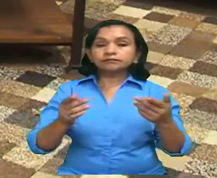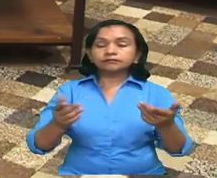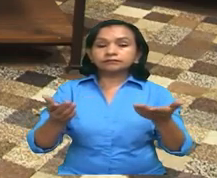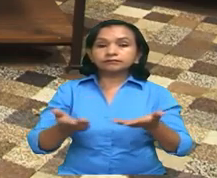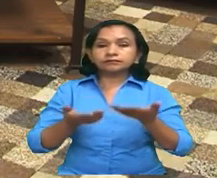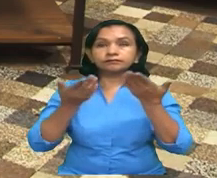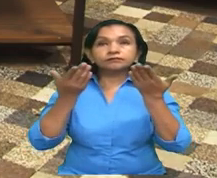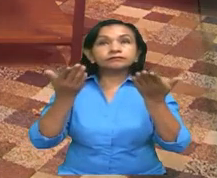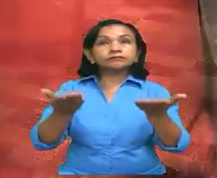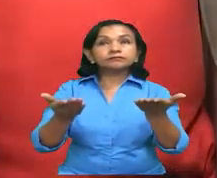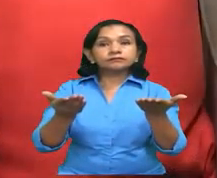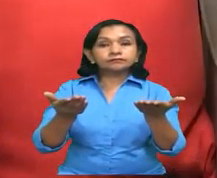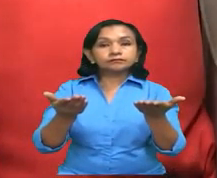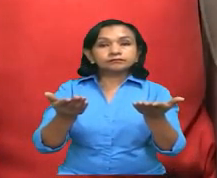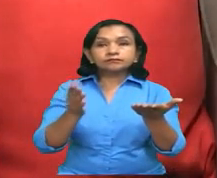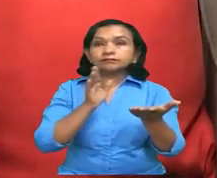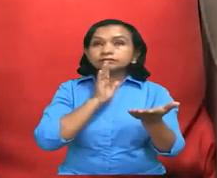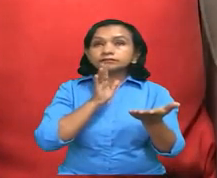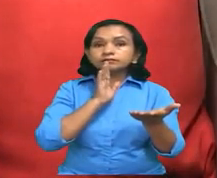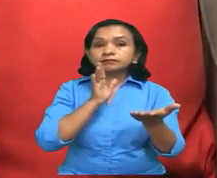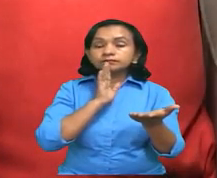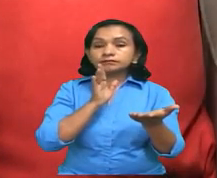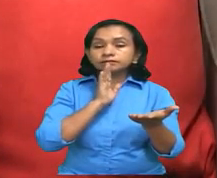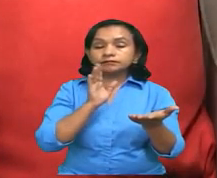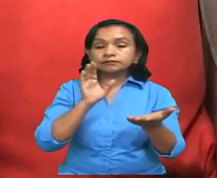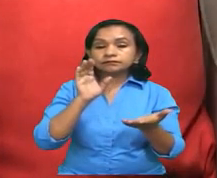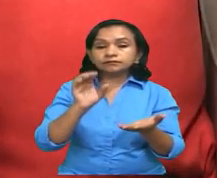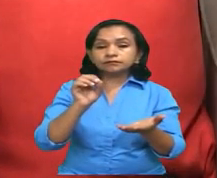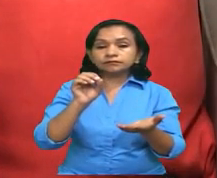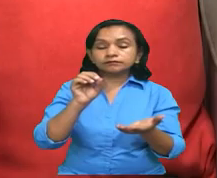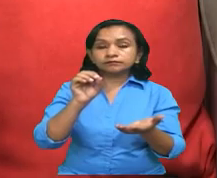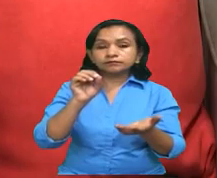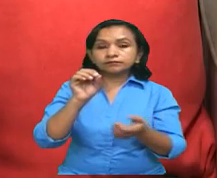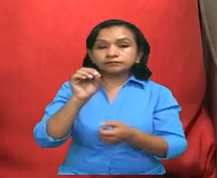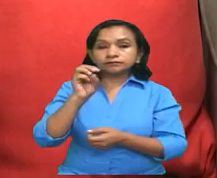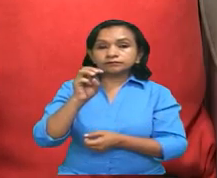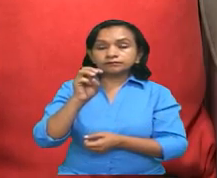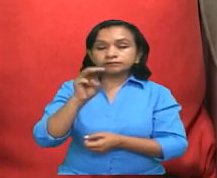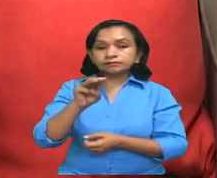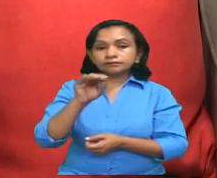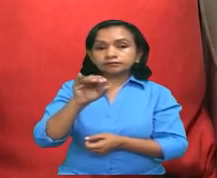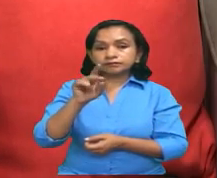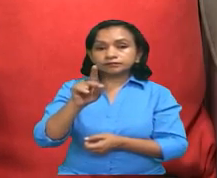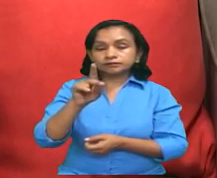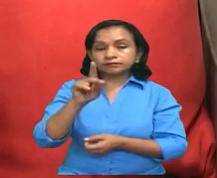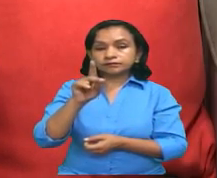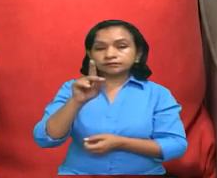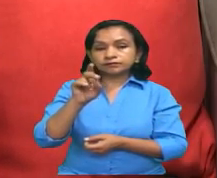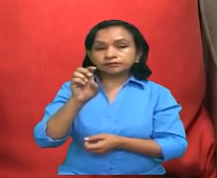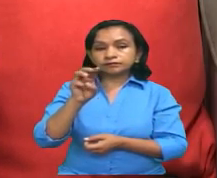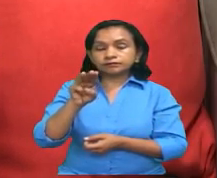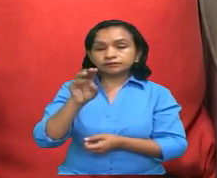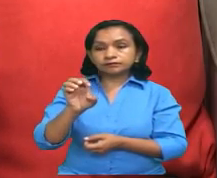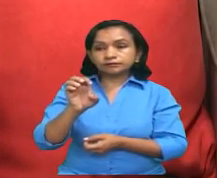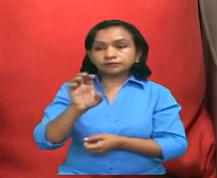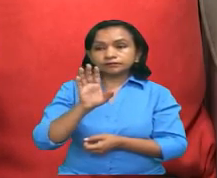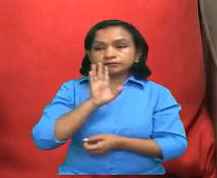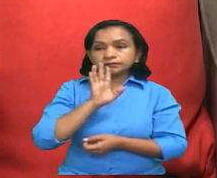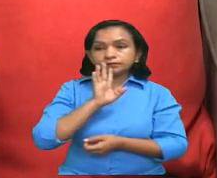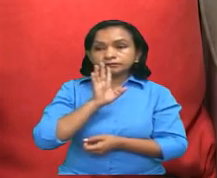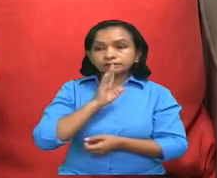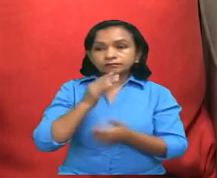permitió presentar una oferta variada a los mayoristas que vinieron, a los medios de comunicación que